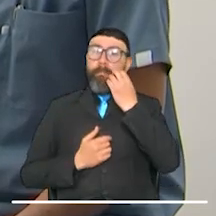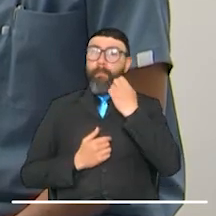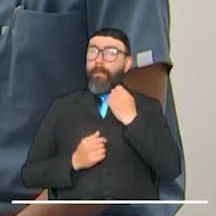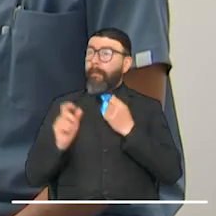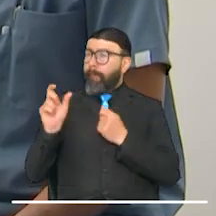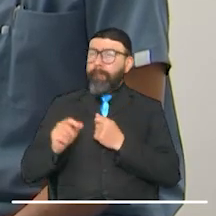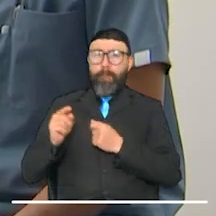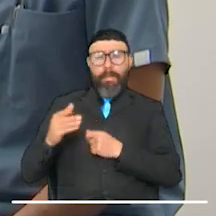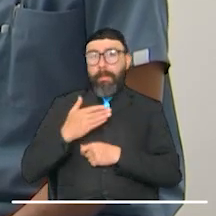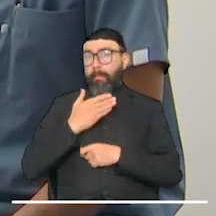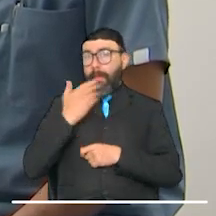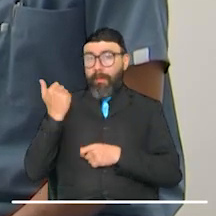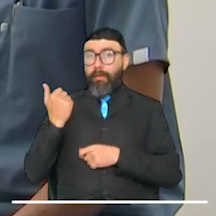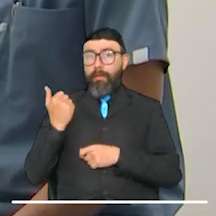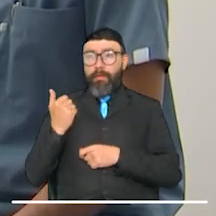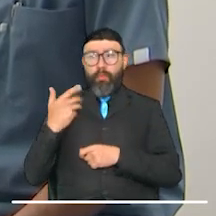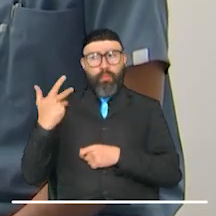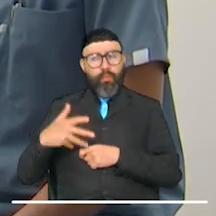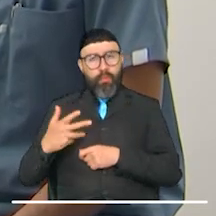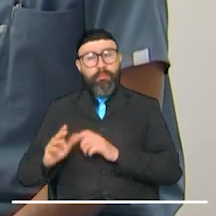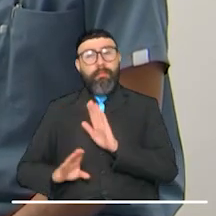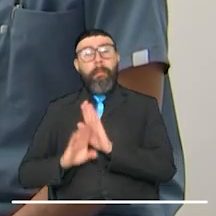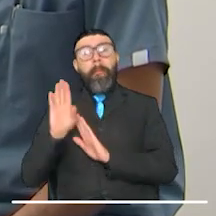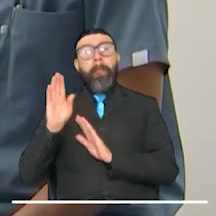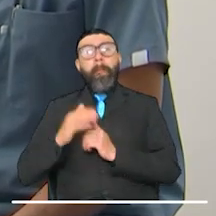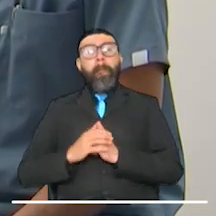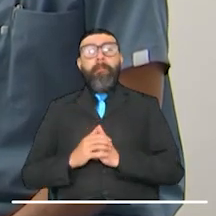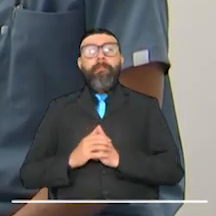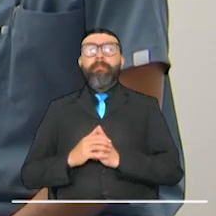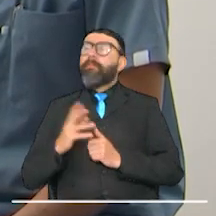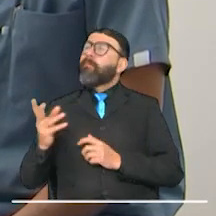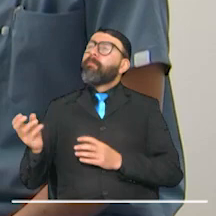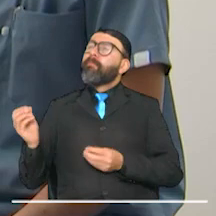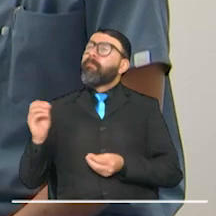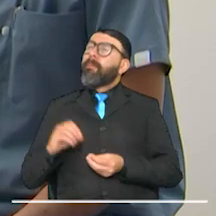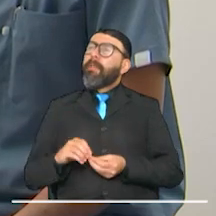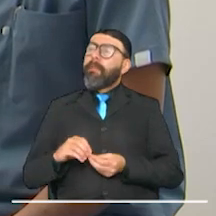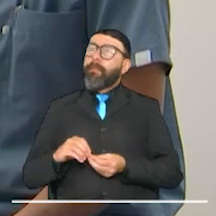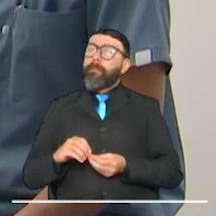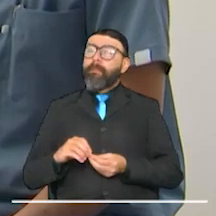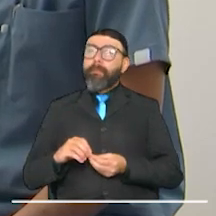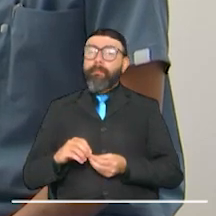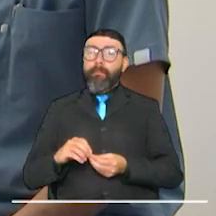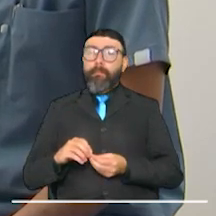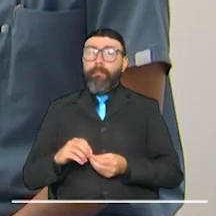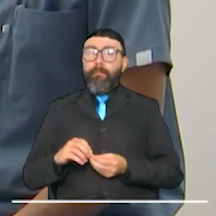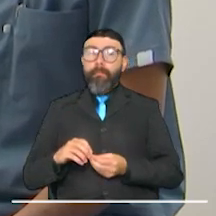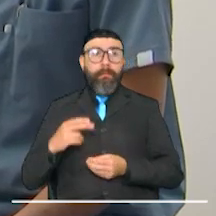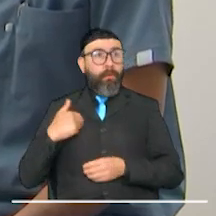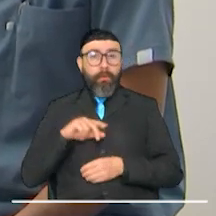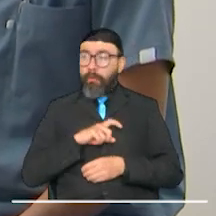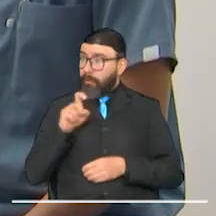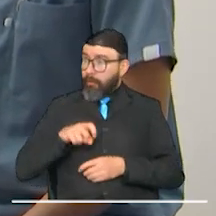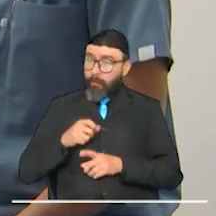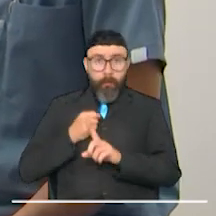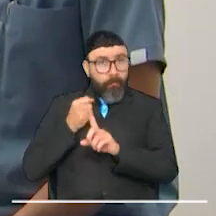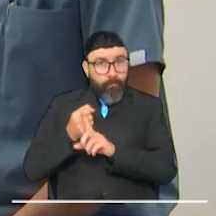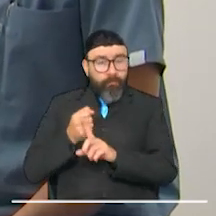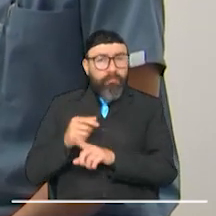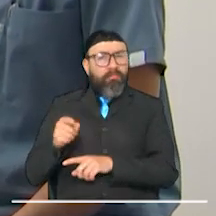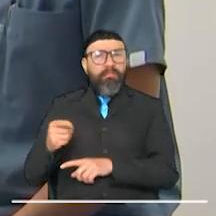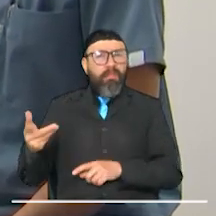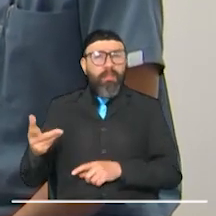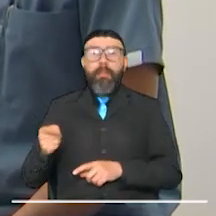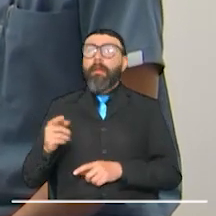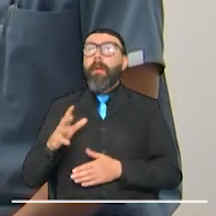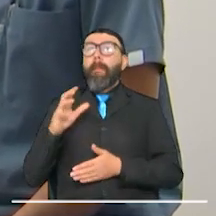pero ostensiblemente otra cosa que haríamos debemos hacer hincapié es en la